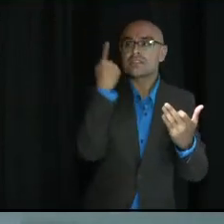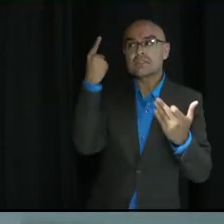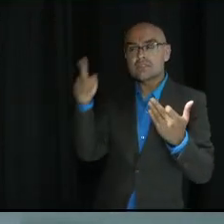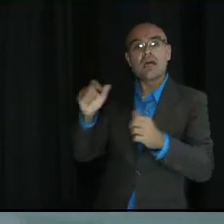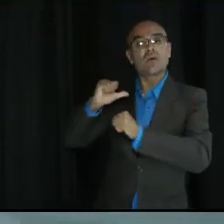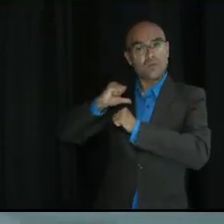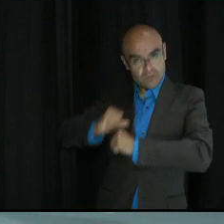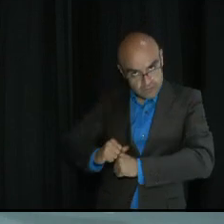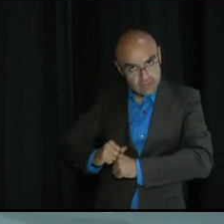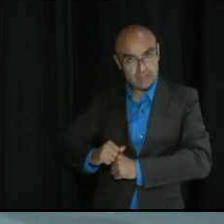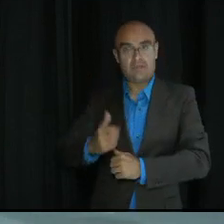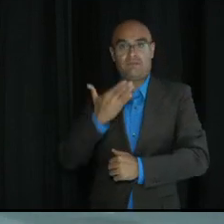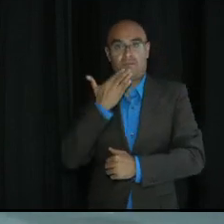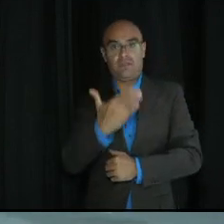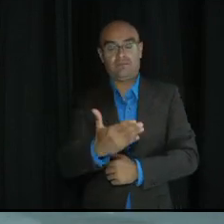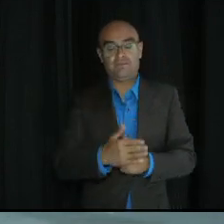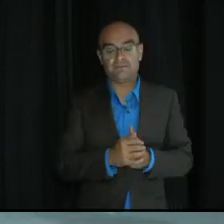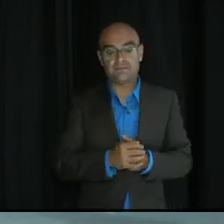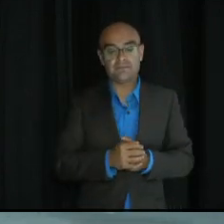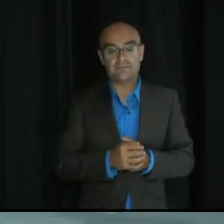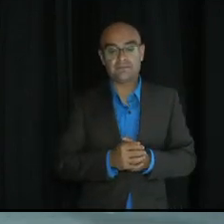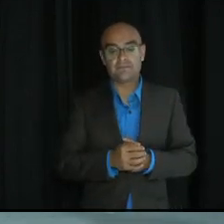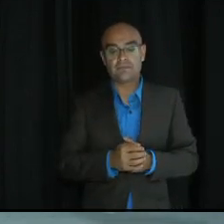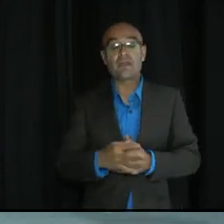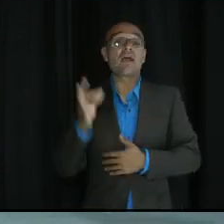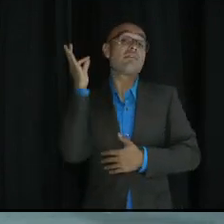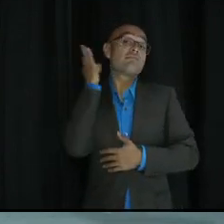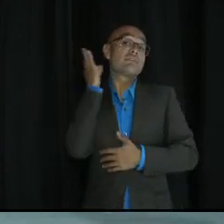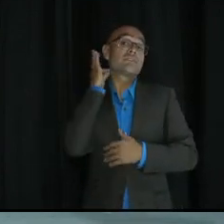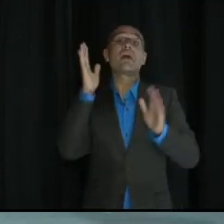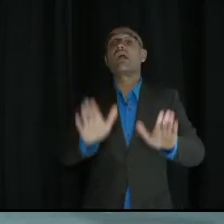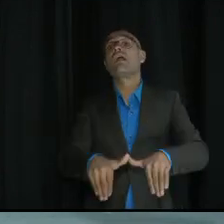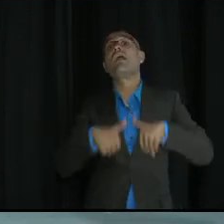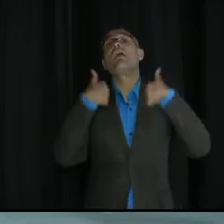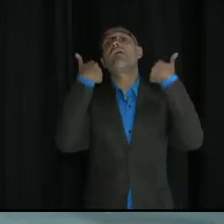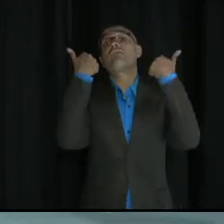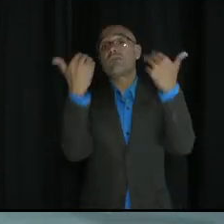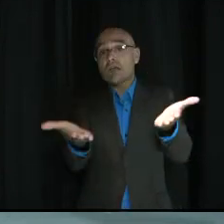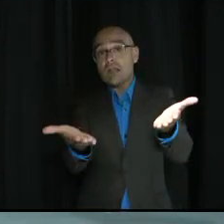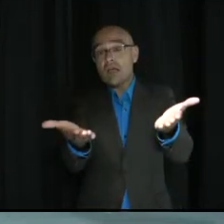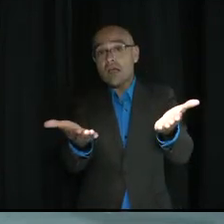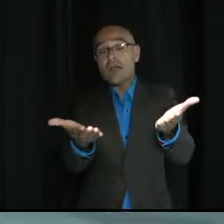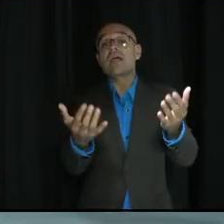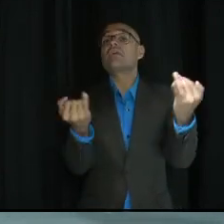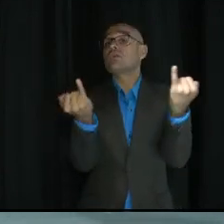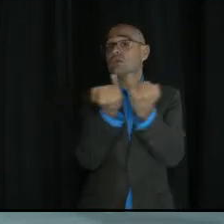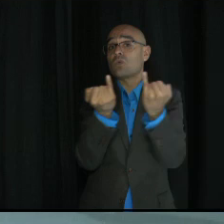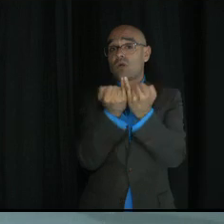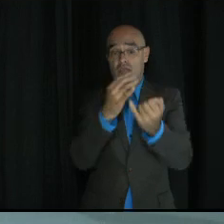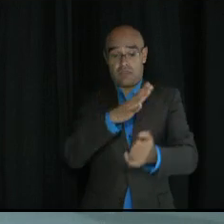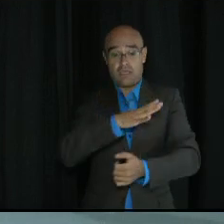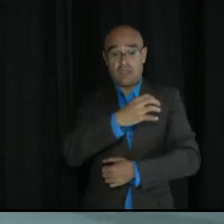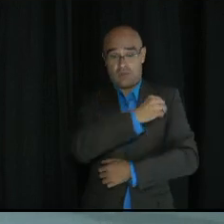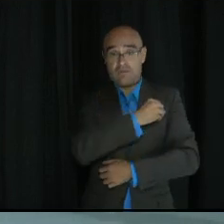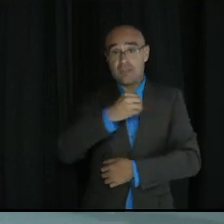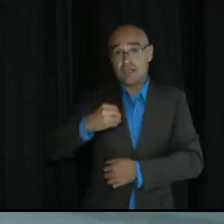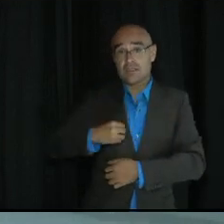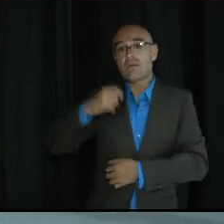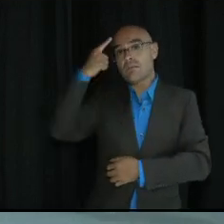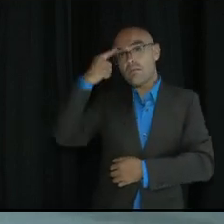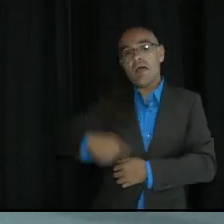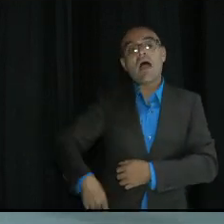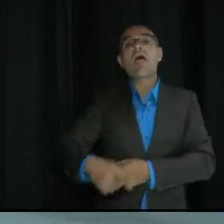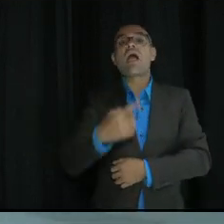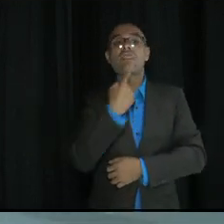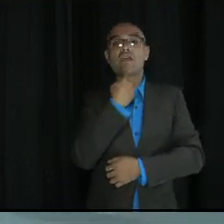En el caso de las fiscalías foráneas, pues ellos tienen la obligación de recabar este tipo de